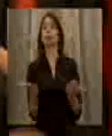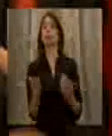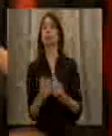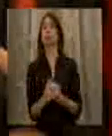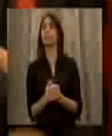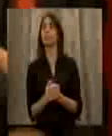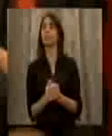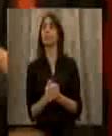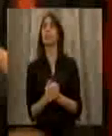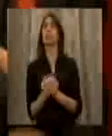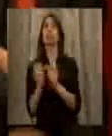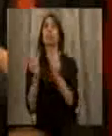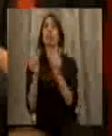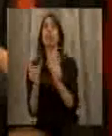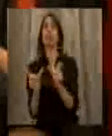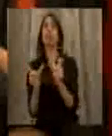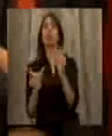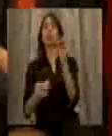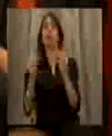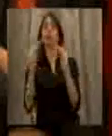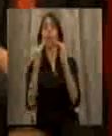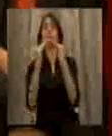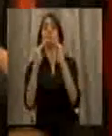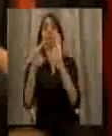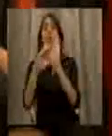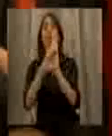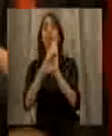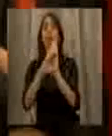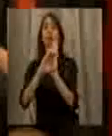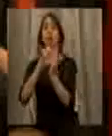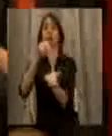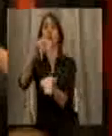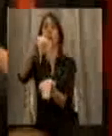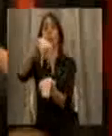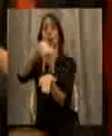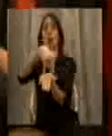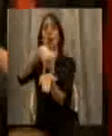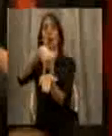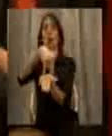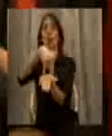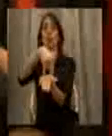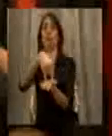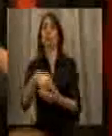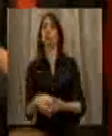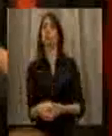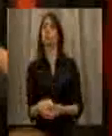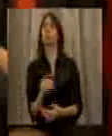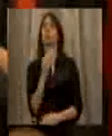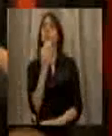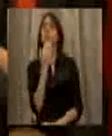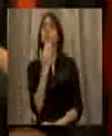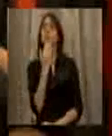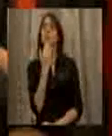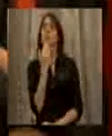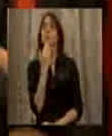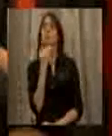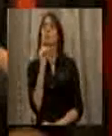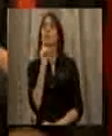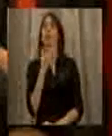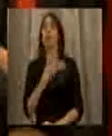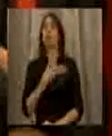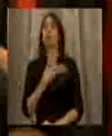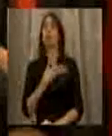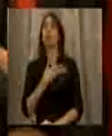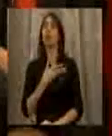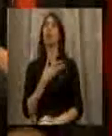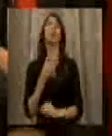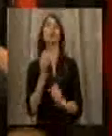la Contraloría, el Tribunal Constitucional, el Congreso Nacional, y también tiene ciertas